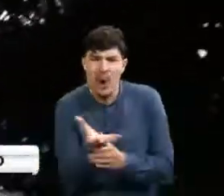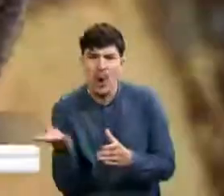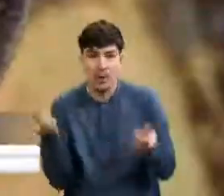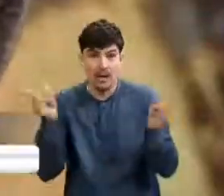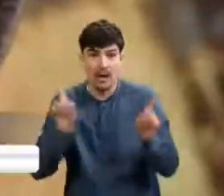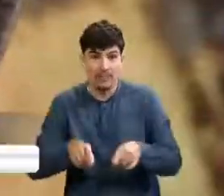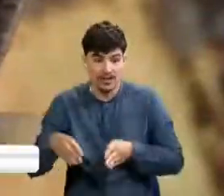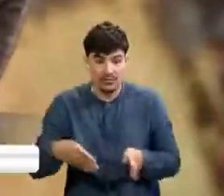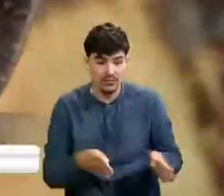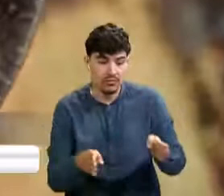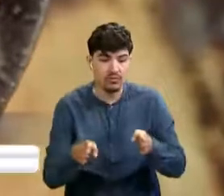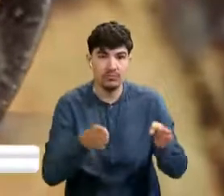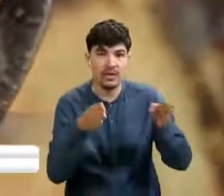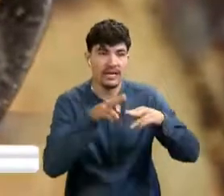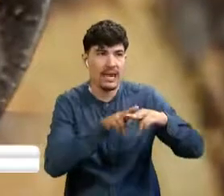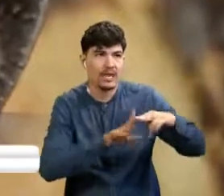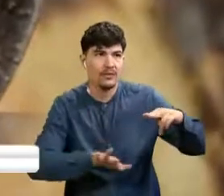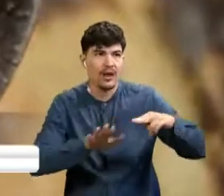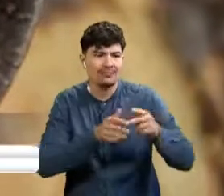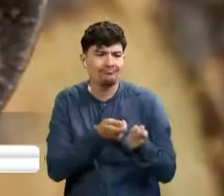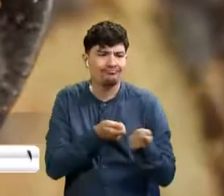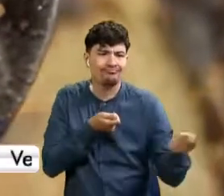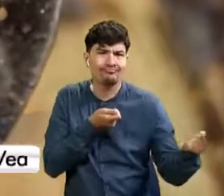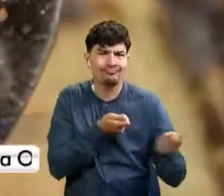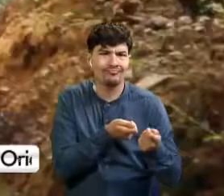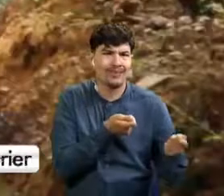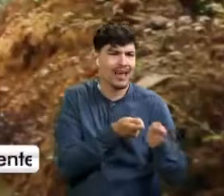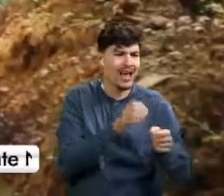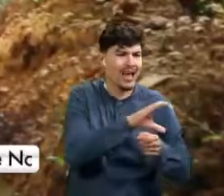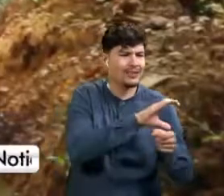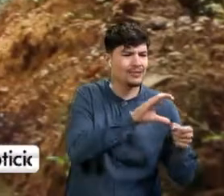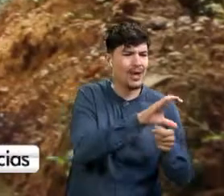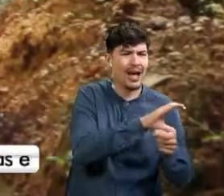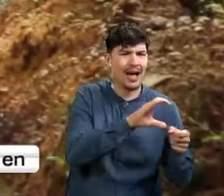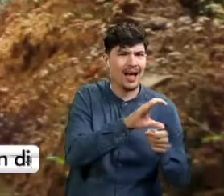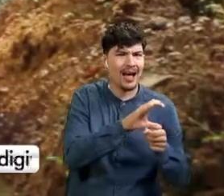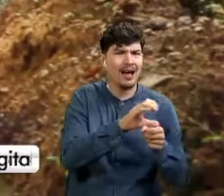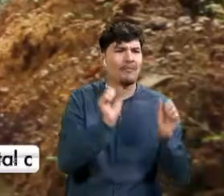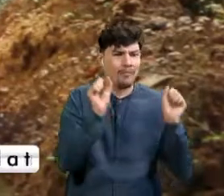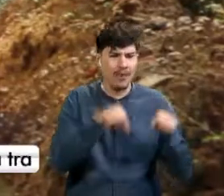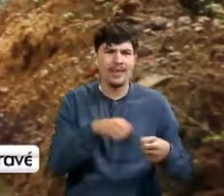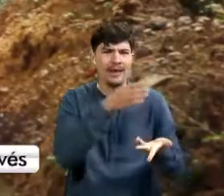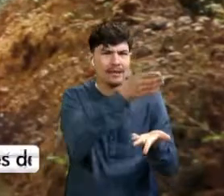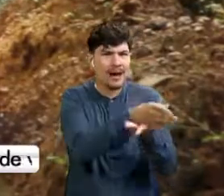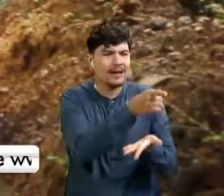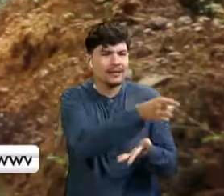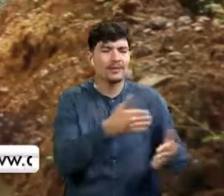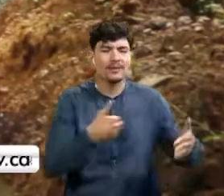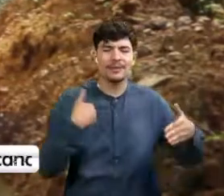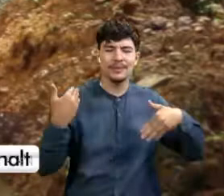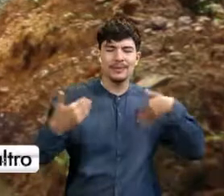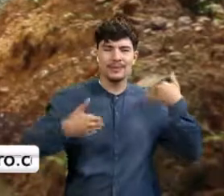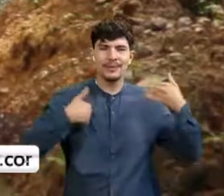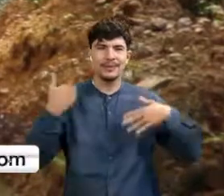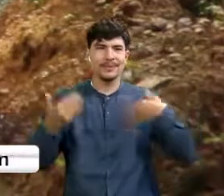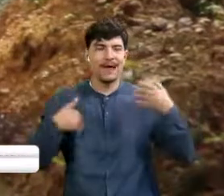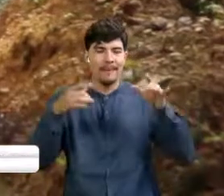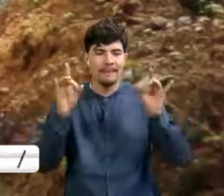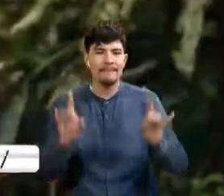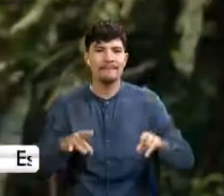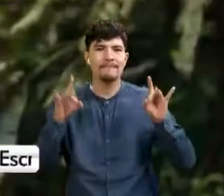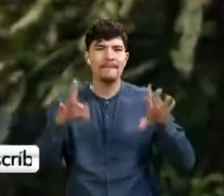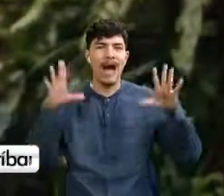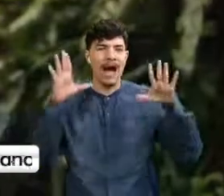naturales, en donde a tan solo unos minutos del ruido y el estrés de la ciudad, se puede disfrutar y contemplar de la magia de la